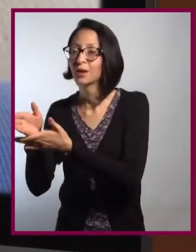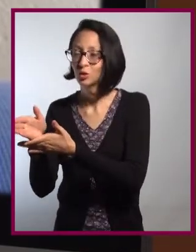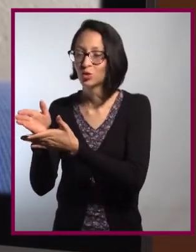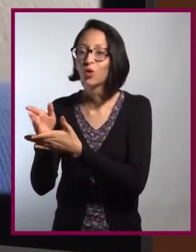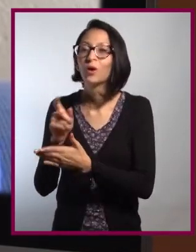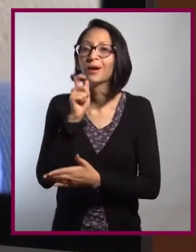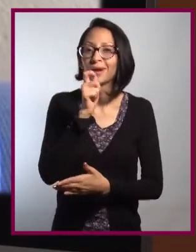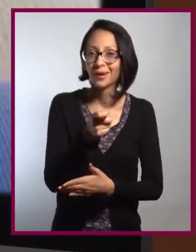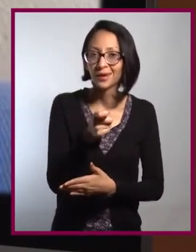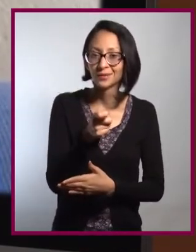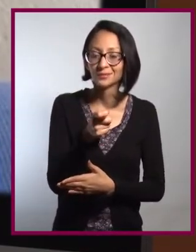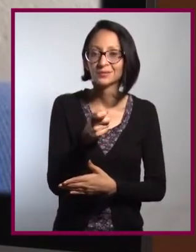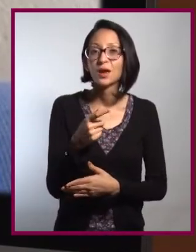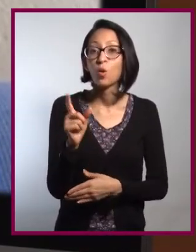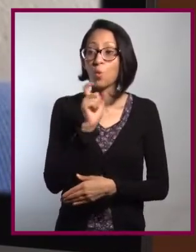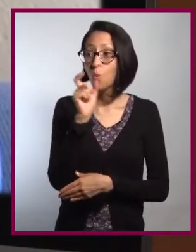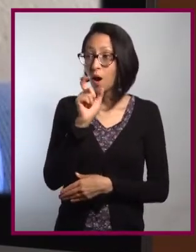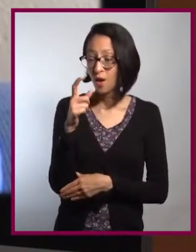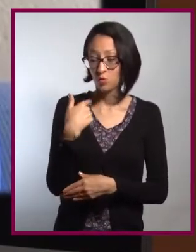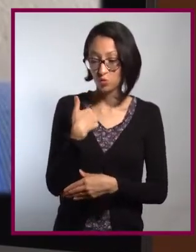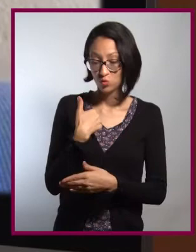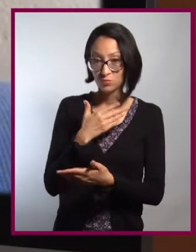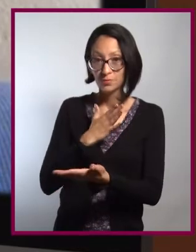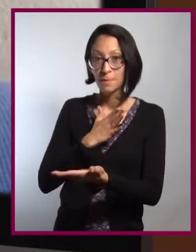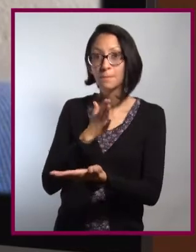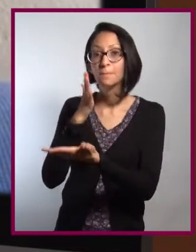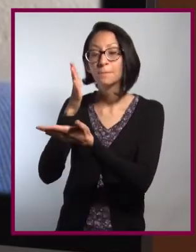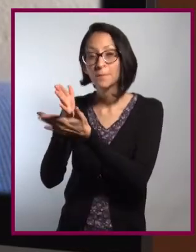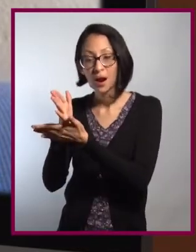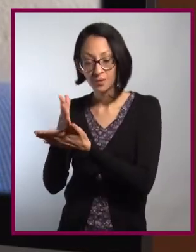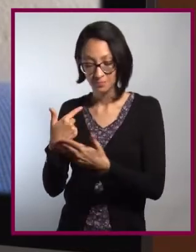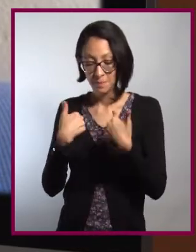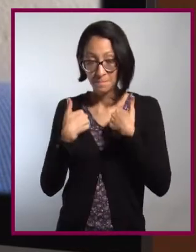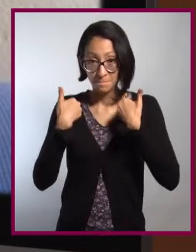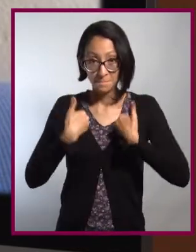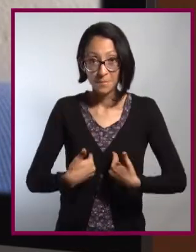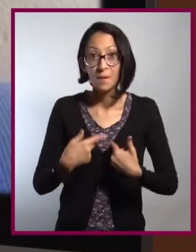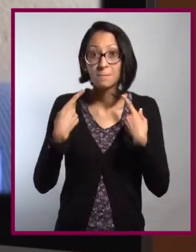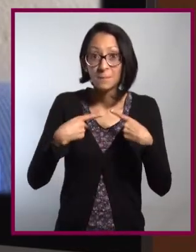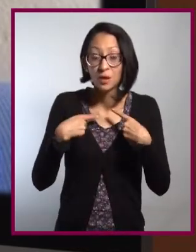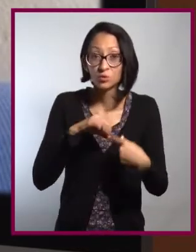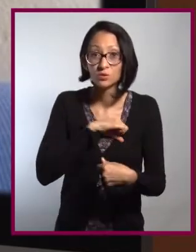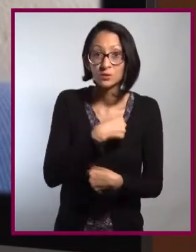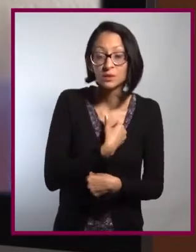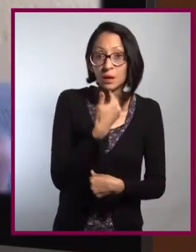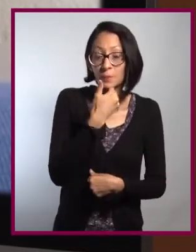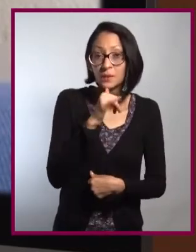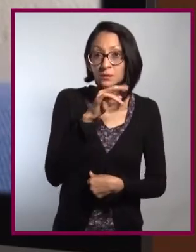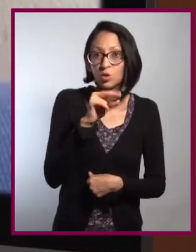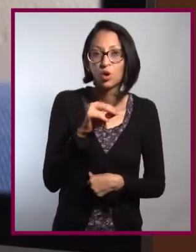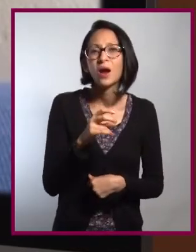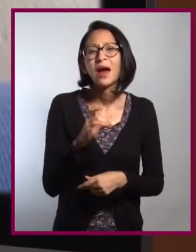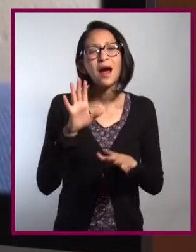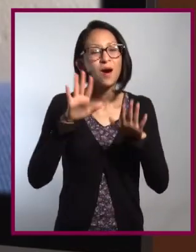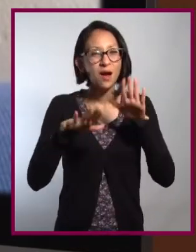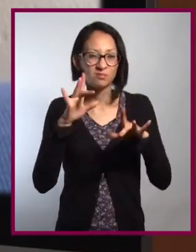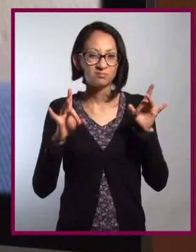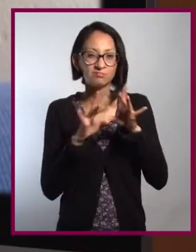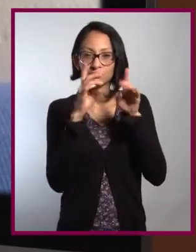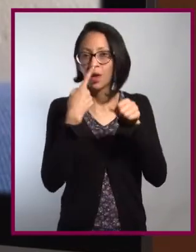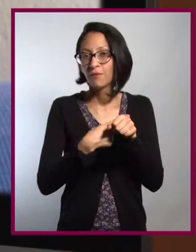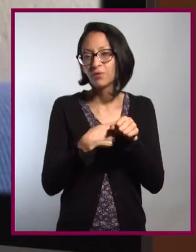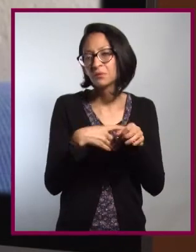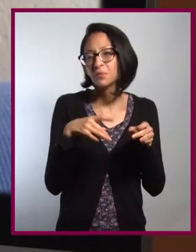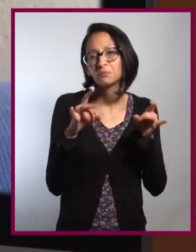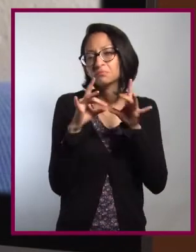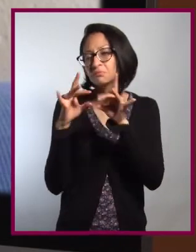comentaba anteriormente, el continuo, ¿verdad?, de la salud de una persona que no termina cuando sale de viaje, sino que está presente en todos lados. Así que